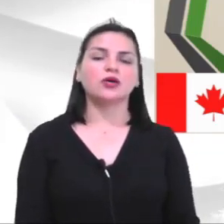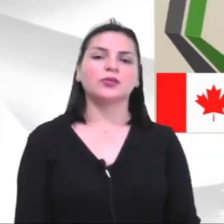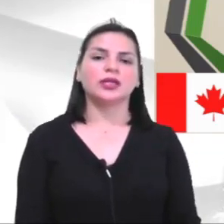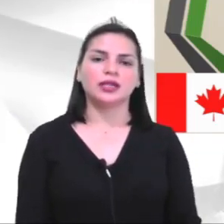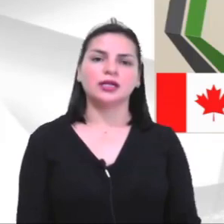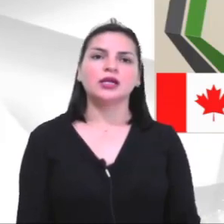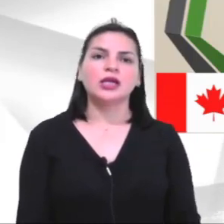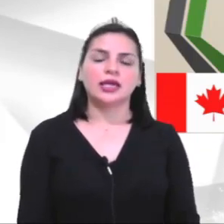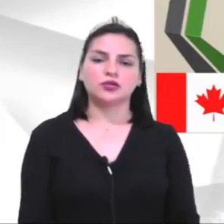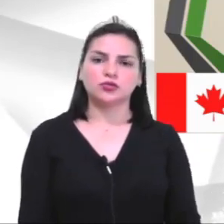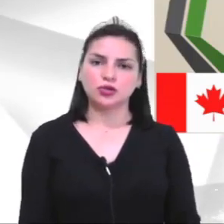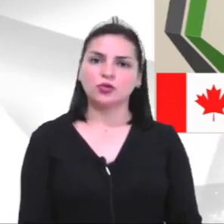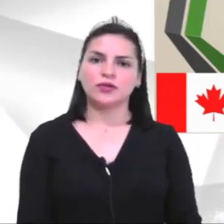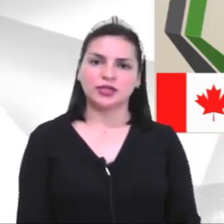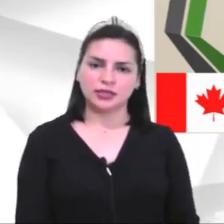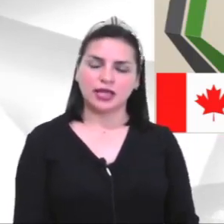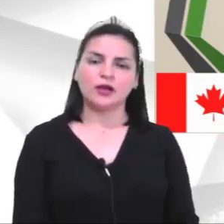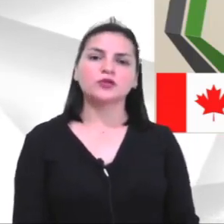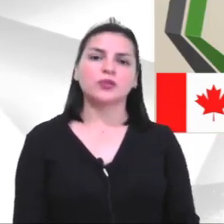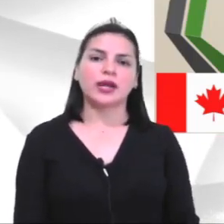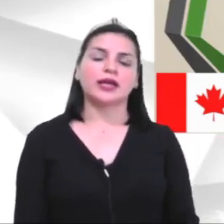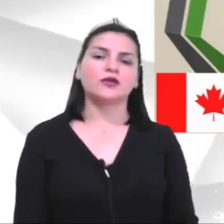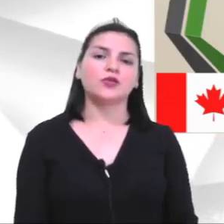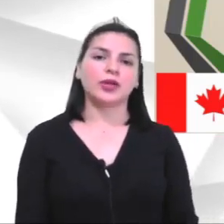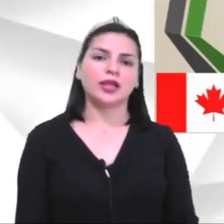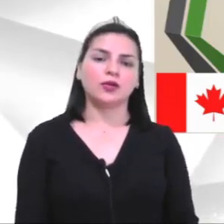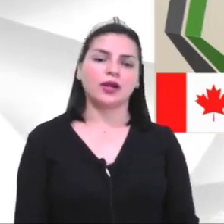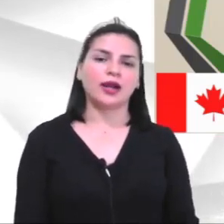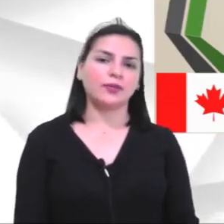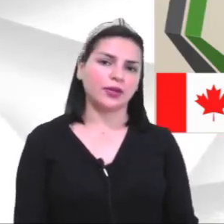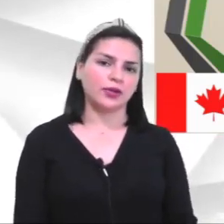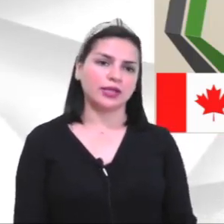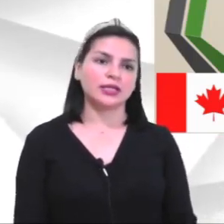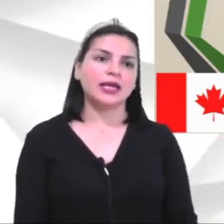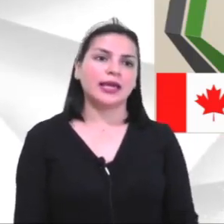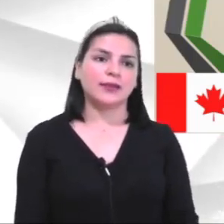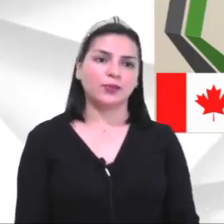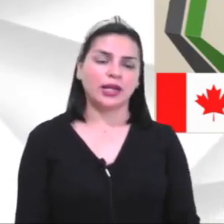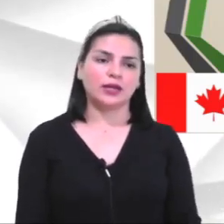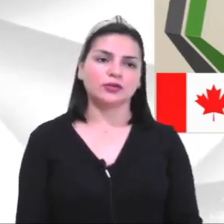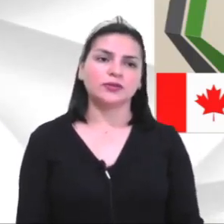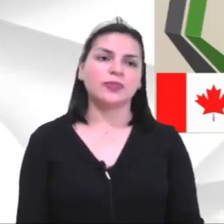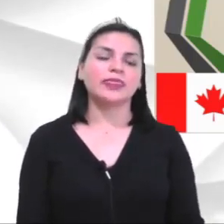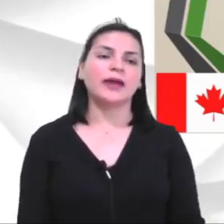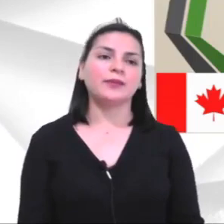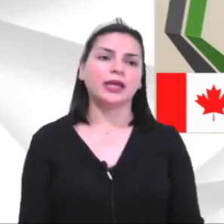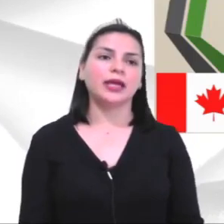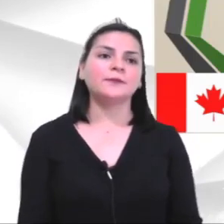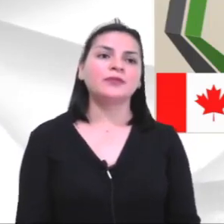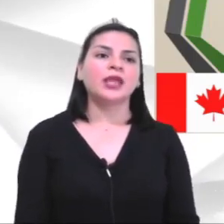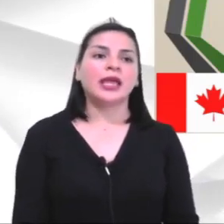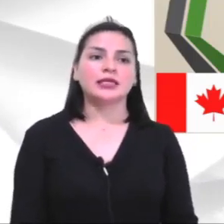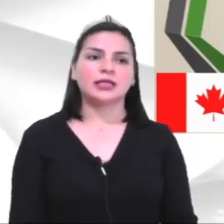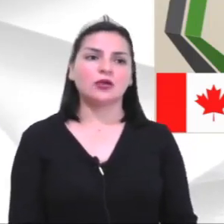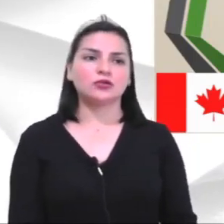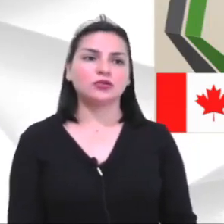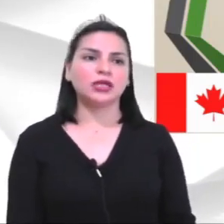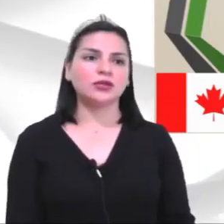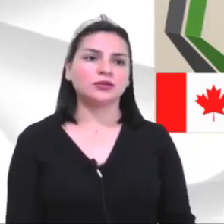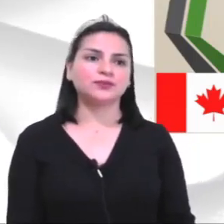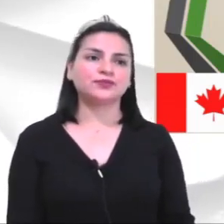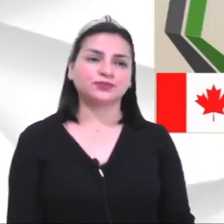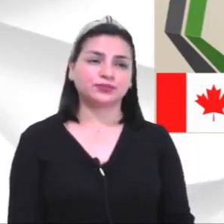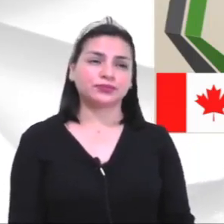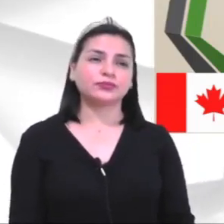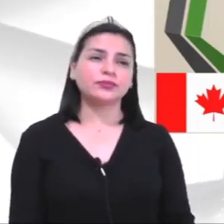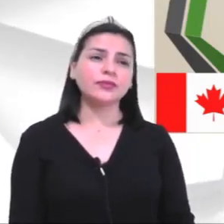logren obtener estudios universitarios para que ellos puedan lograr mejores empleos. También Estados